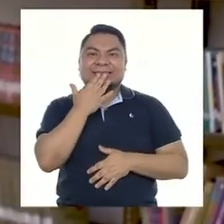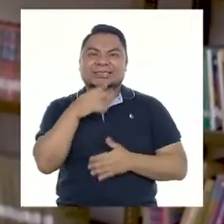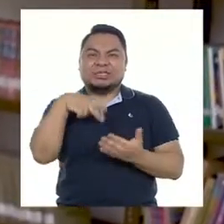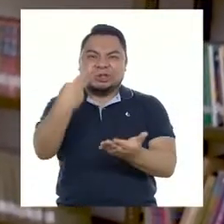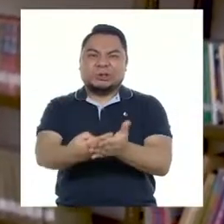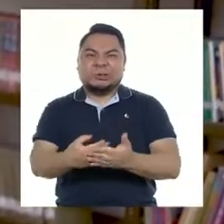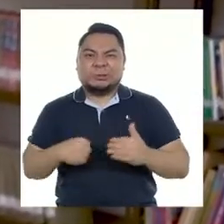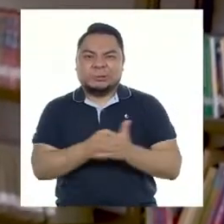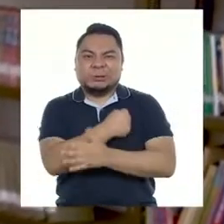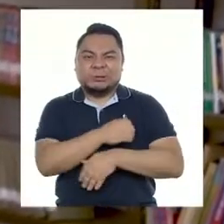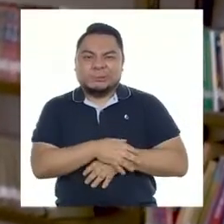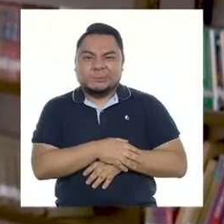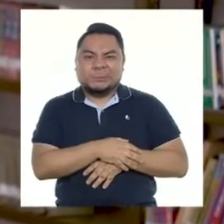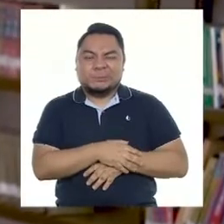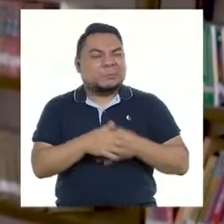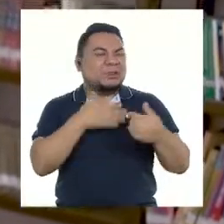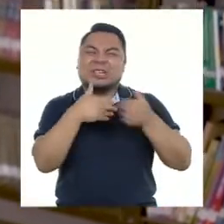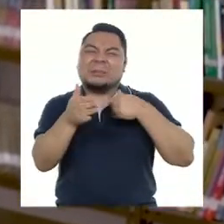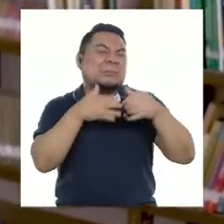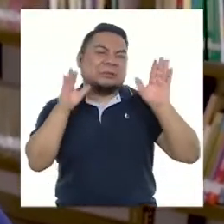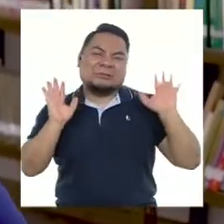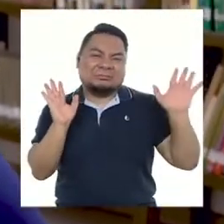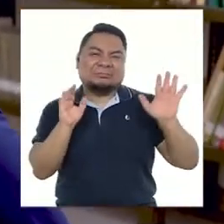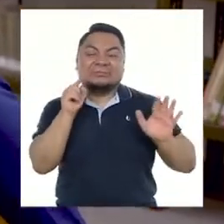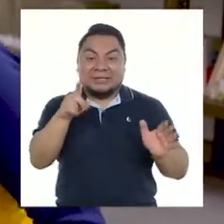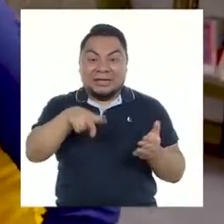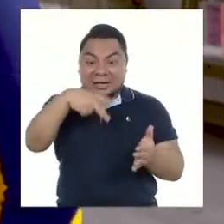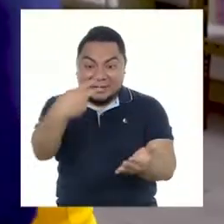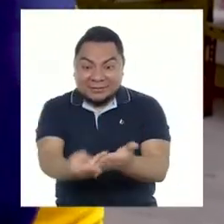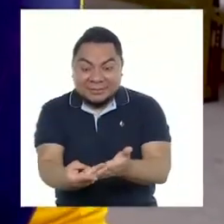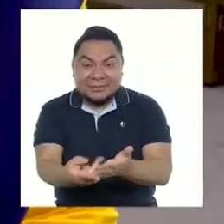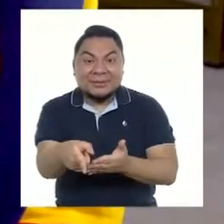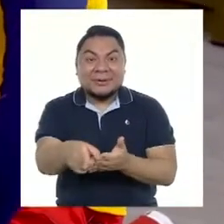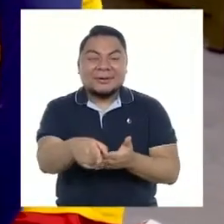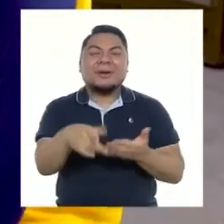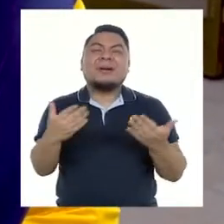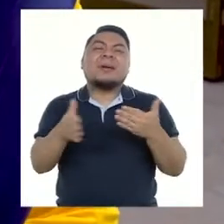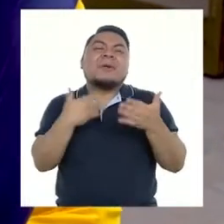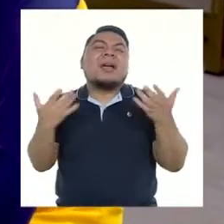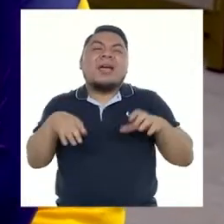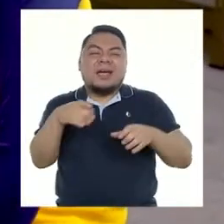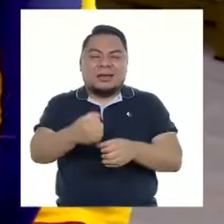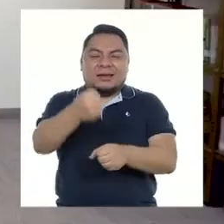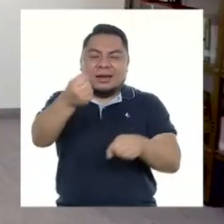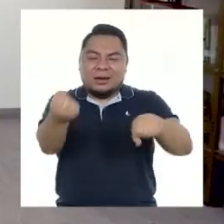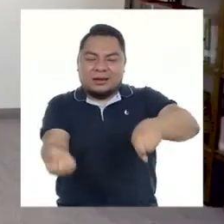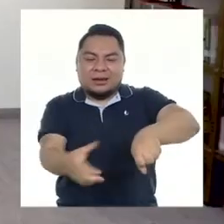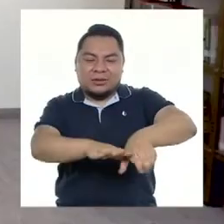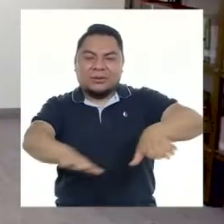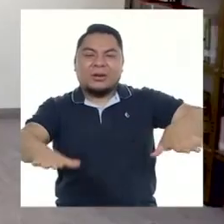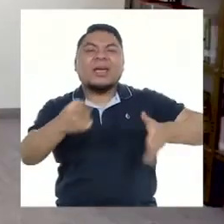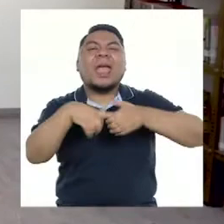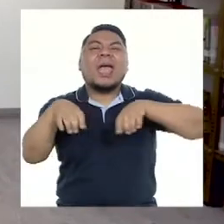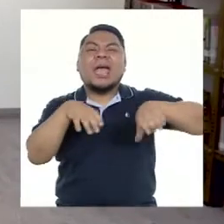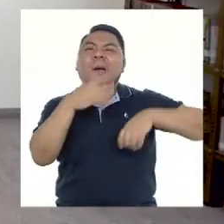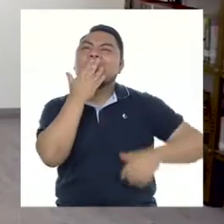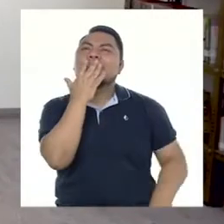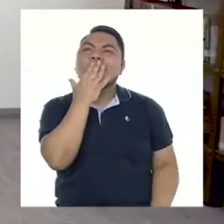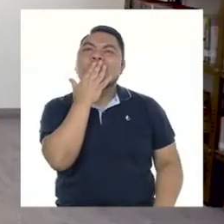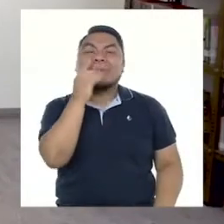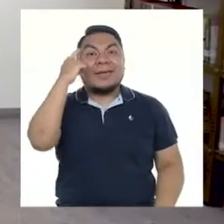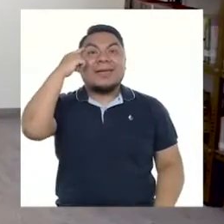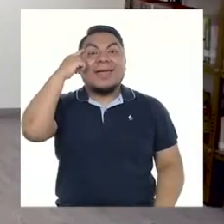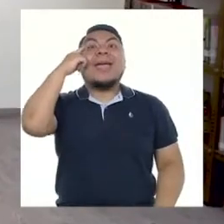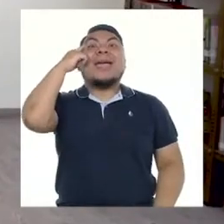Se cayó. ¡No importa! Si se cae, ¿qué podemos hacer con el palo en el suelo?